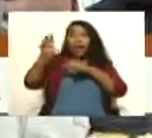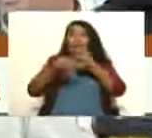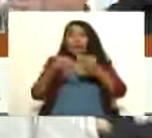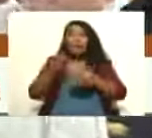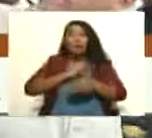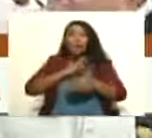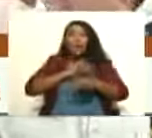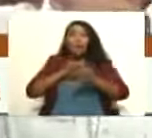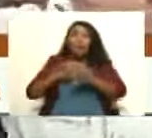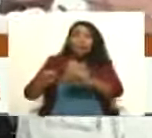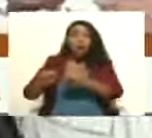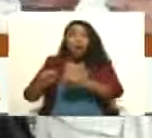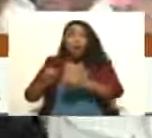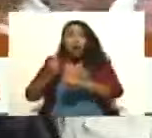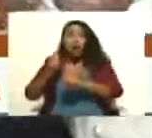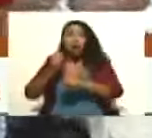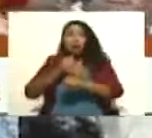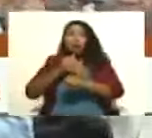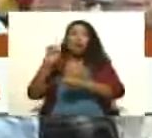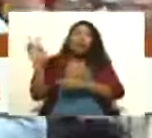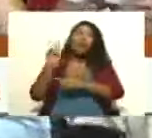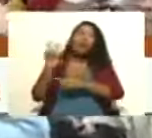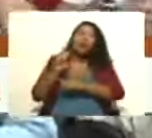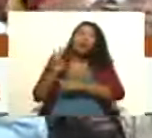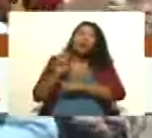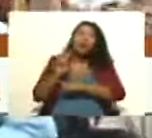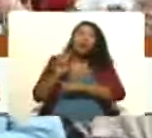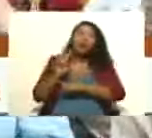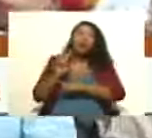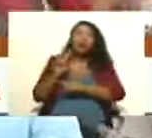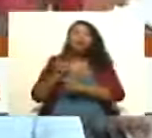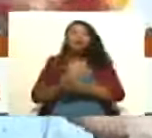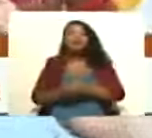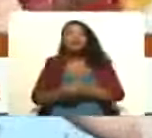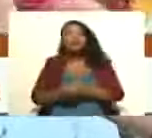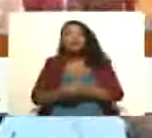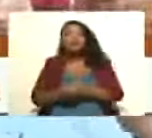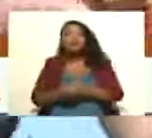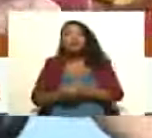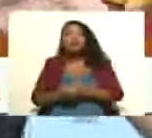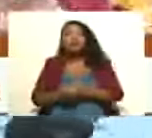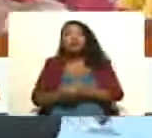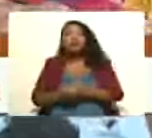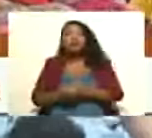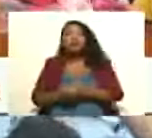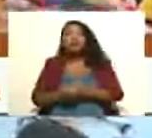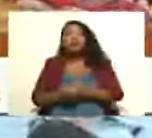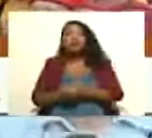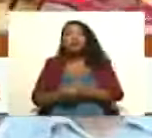apropiarse de los recursos minerales que se producen en esa región del país.